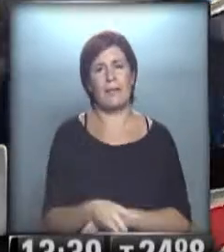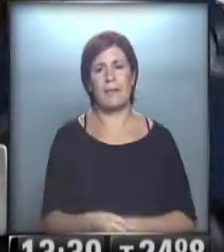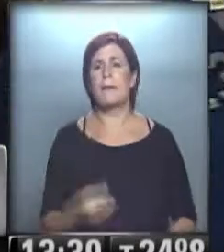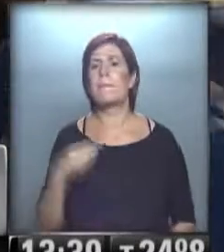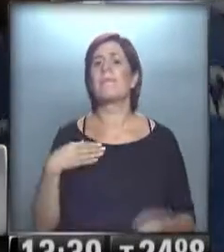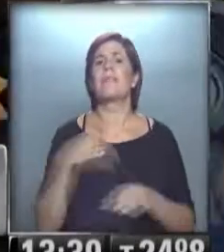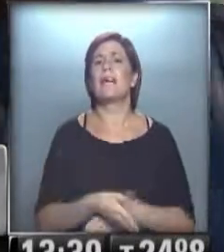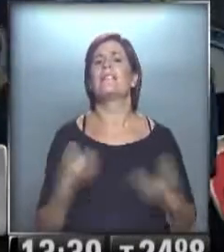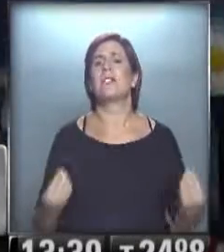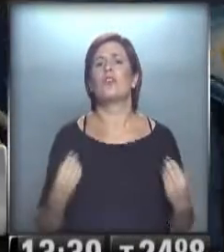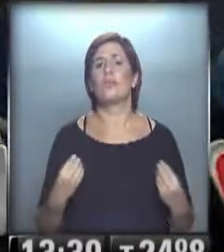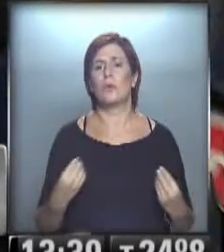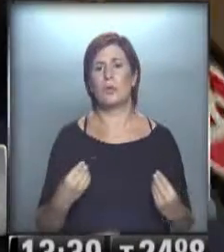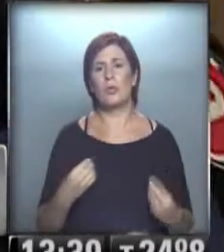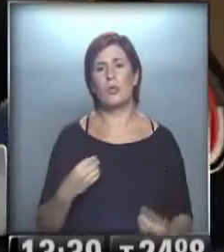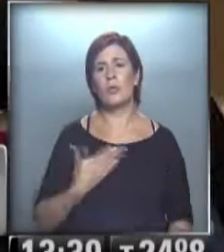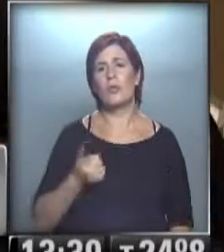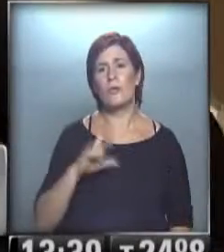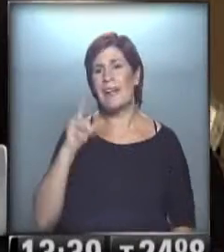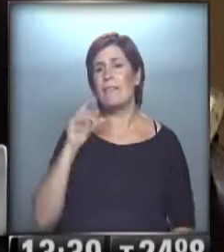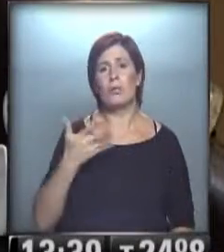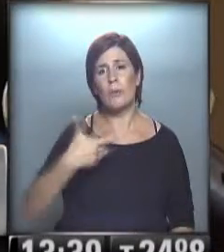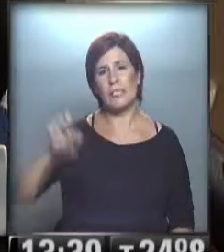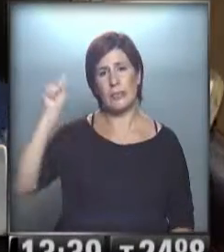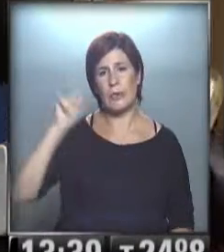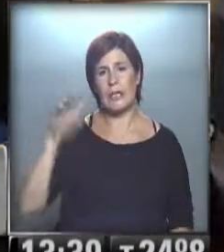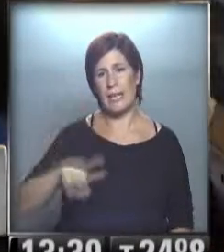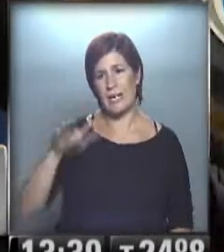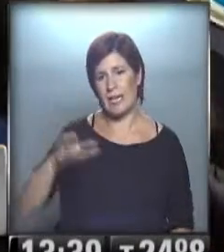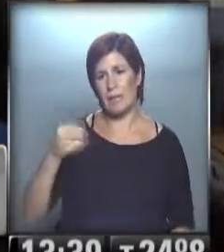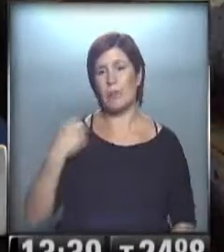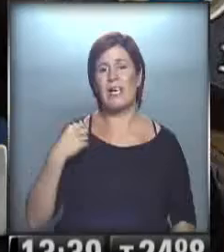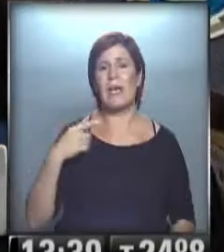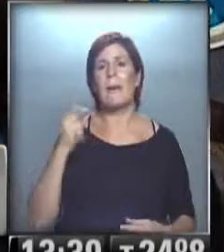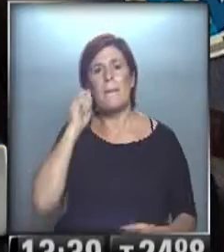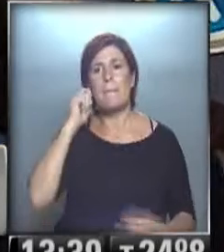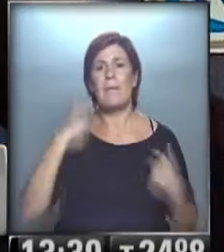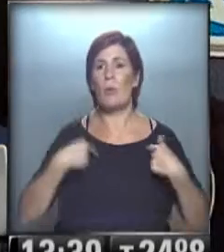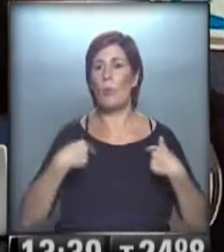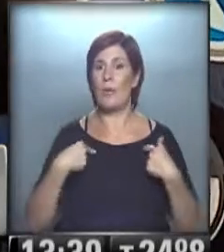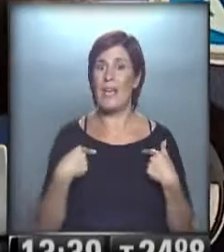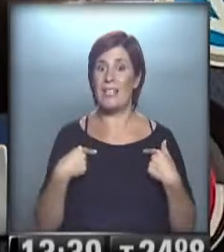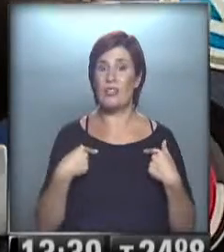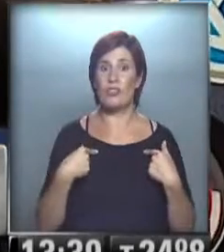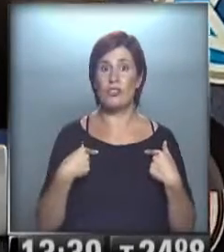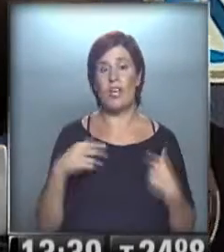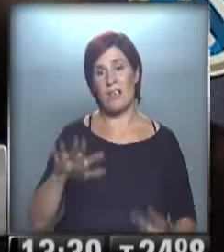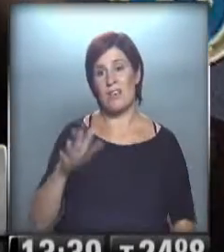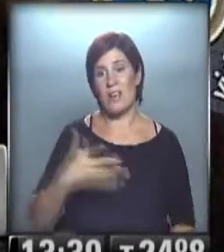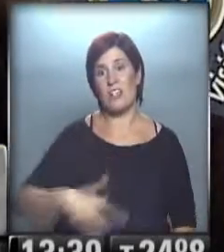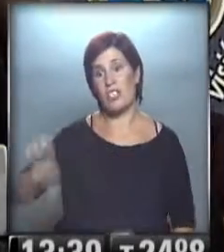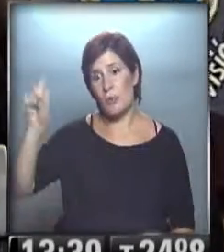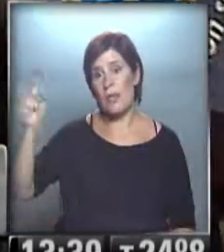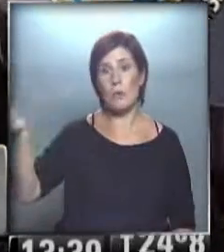entr Jonathan fue a llevar al nene porque estábamos era mi cumpleaños y fue a llevar al nene y